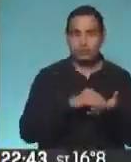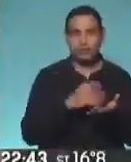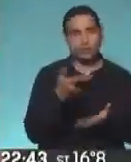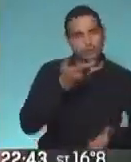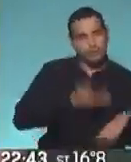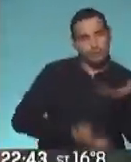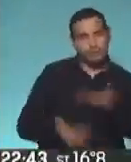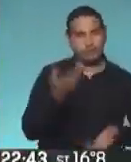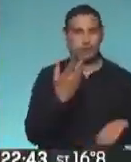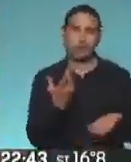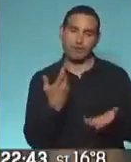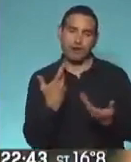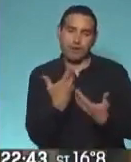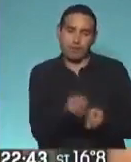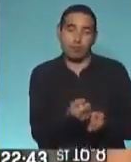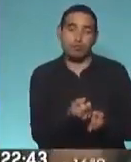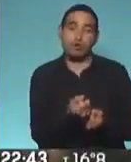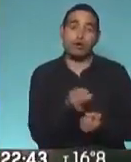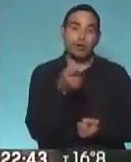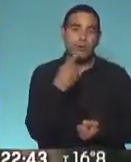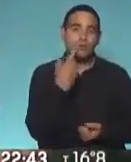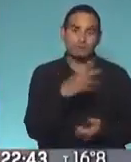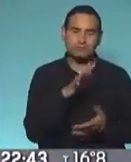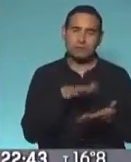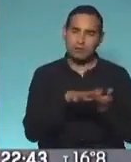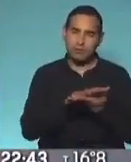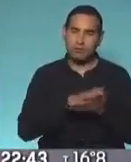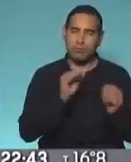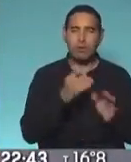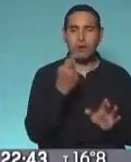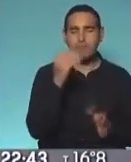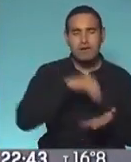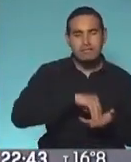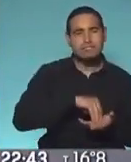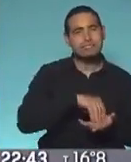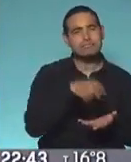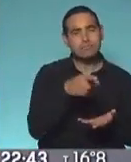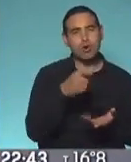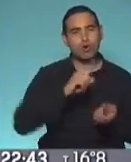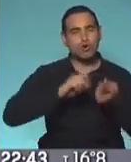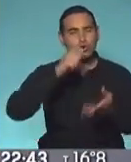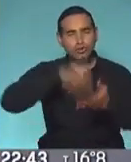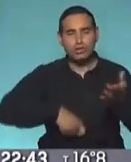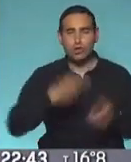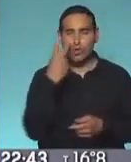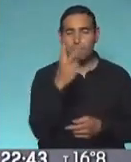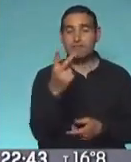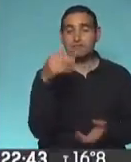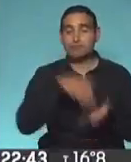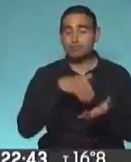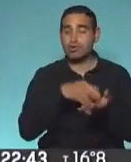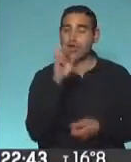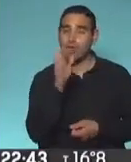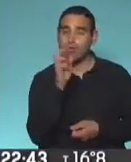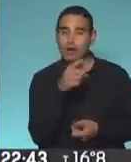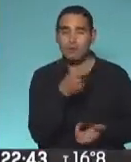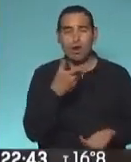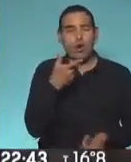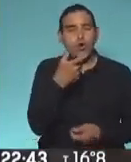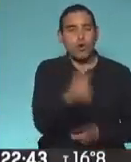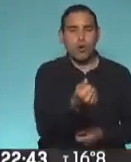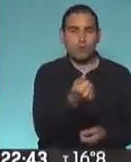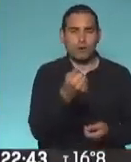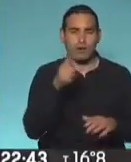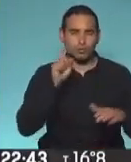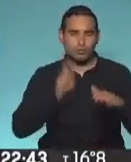coberturas favorables, a lo que se suma un posible conflicto de intereses en un contrato por $2.000 millones para la compra de